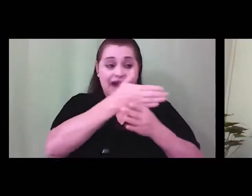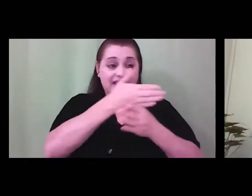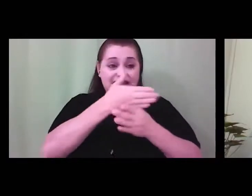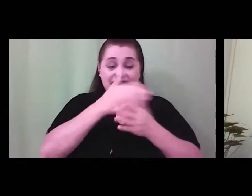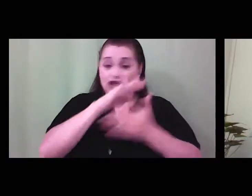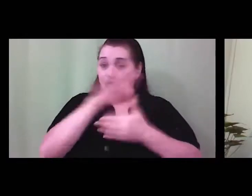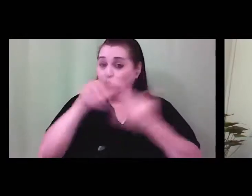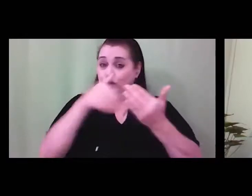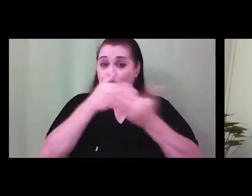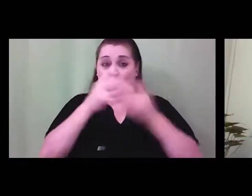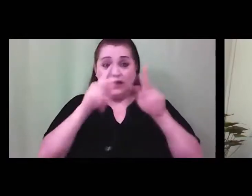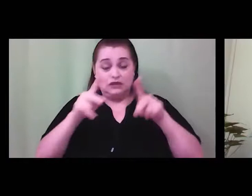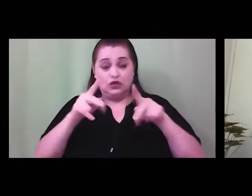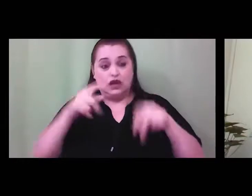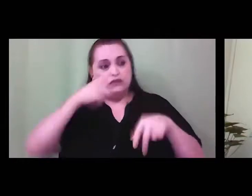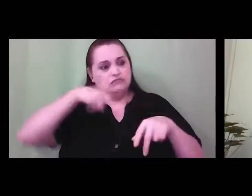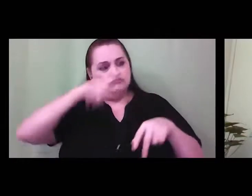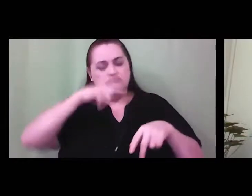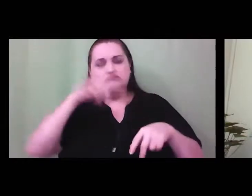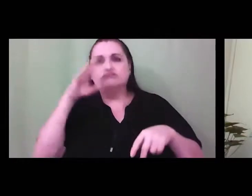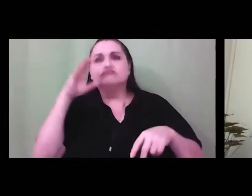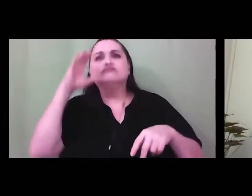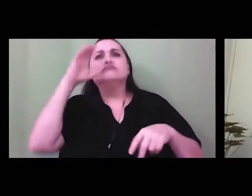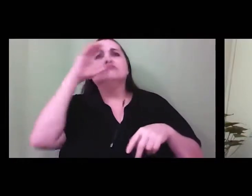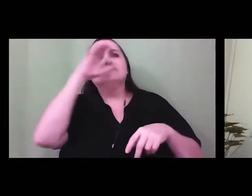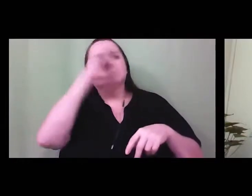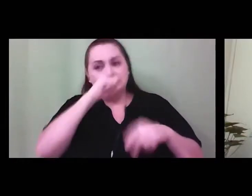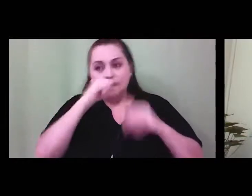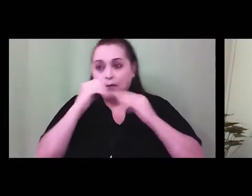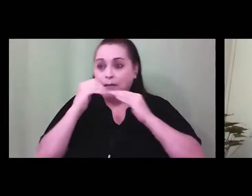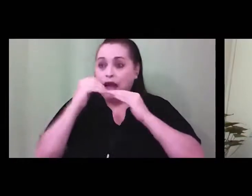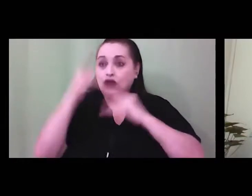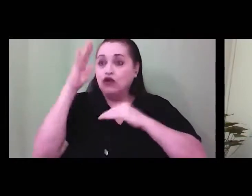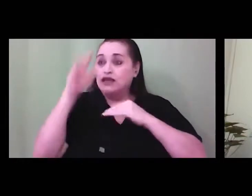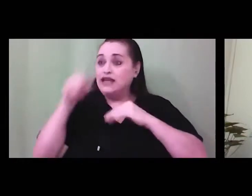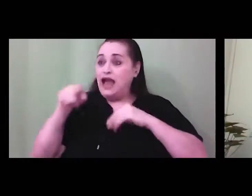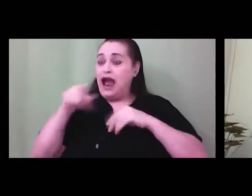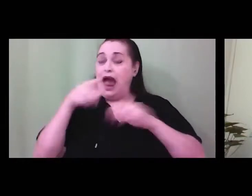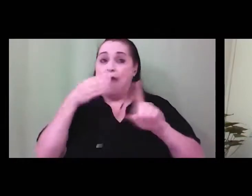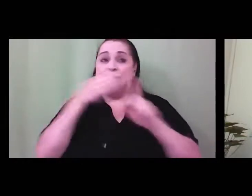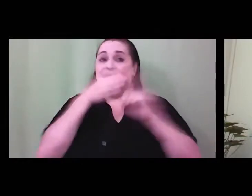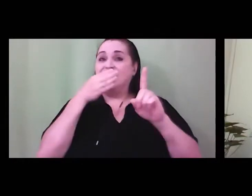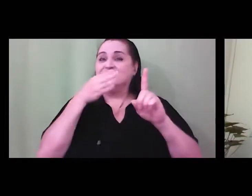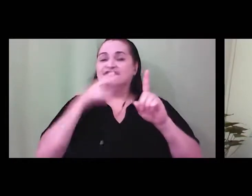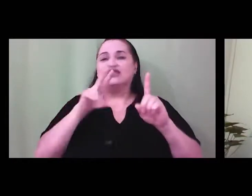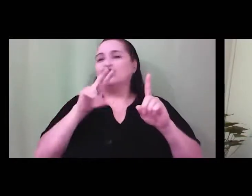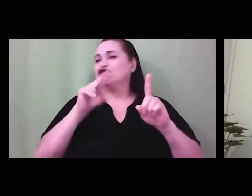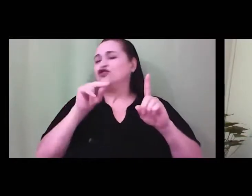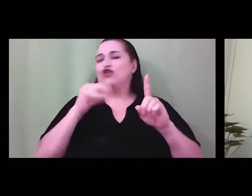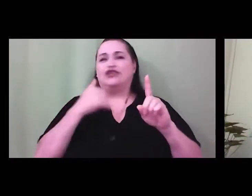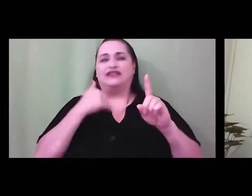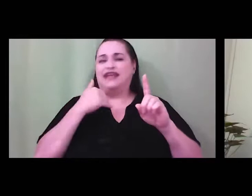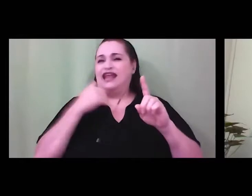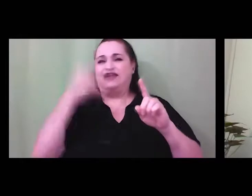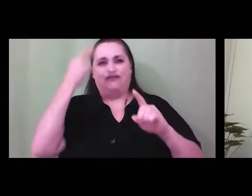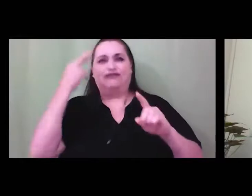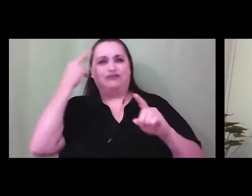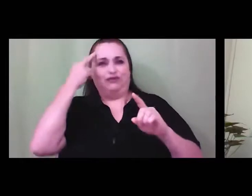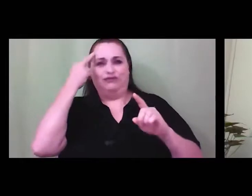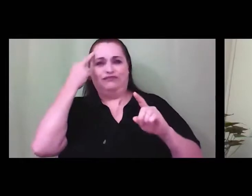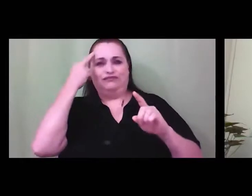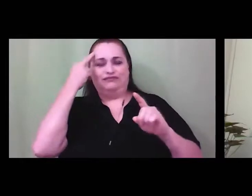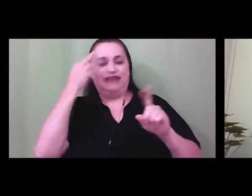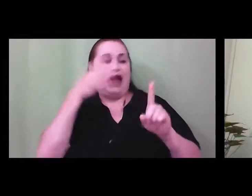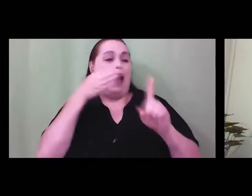las personas, nos damos cuenta que la mayoría de ese tipo de amenazas son infundadas. Son amenazas